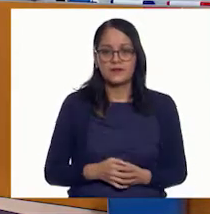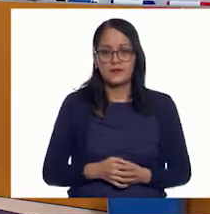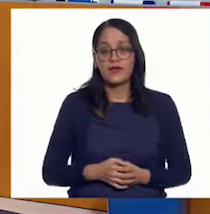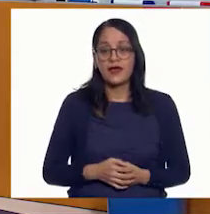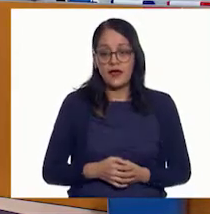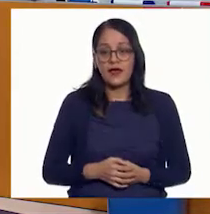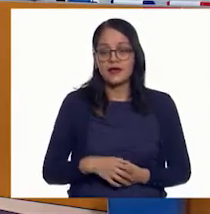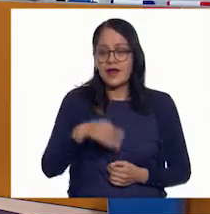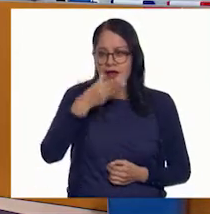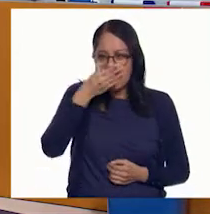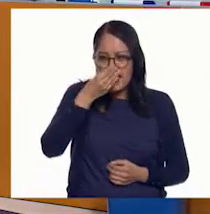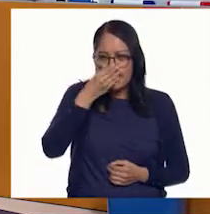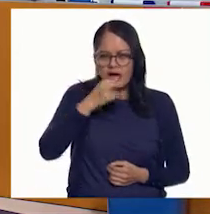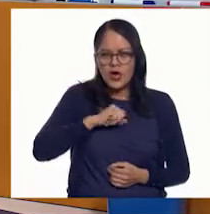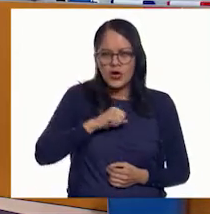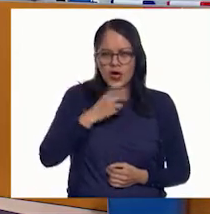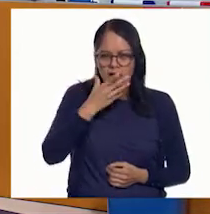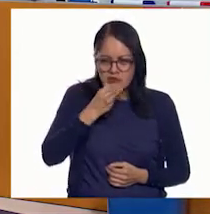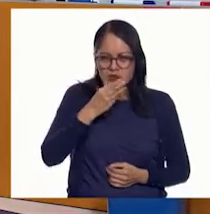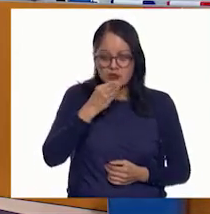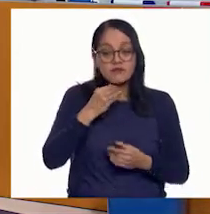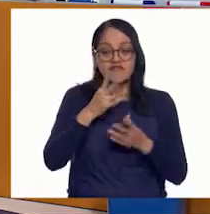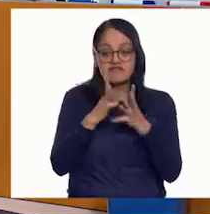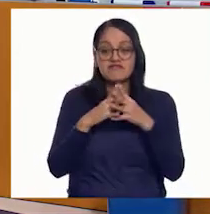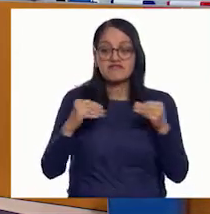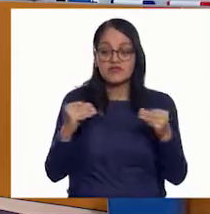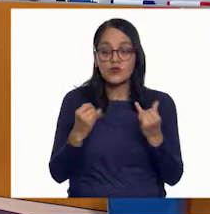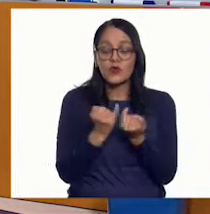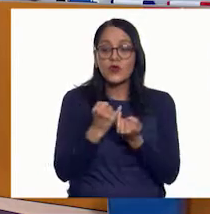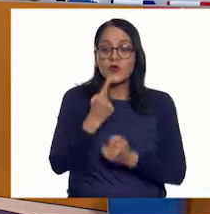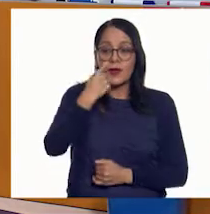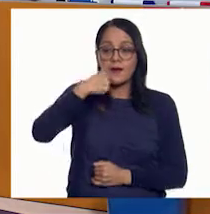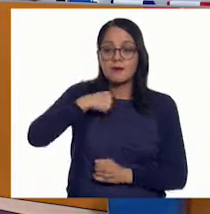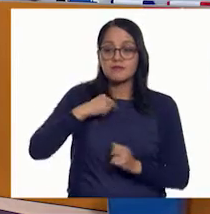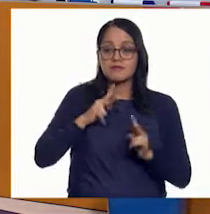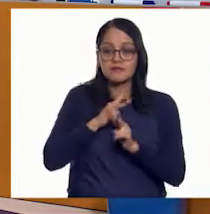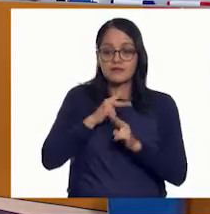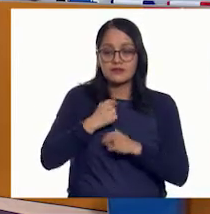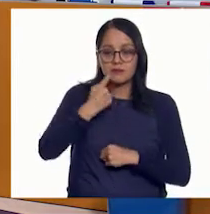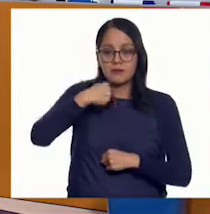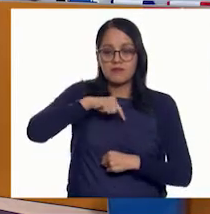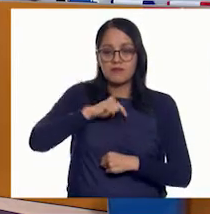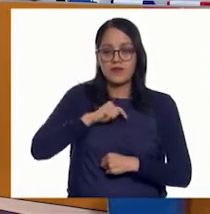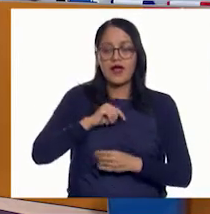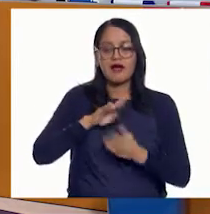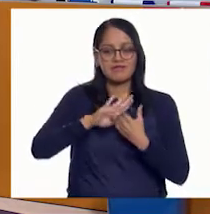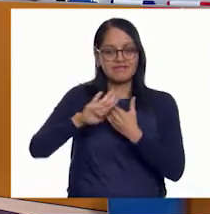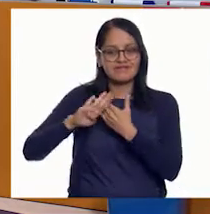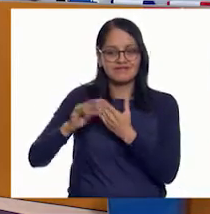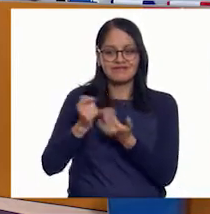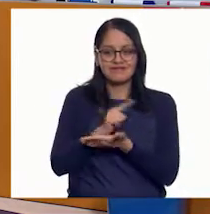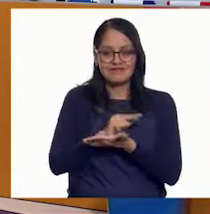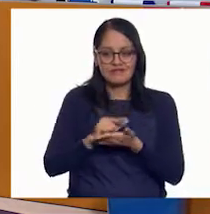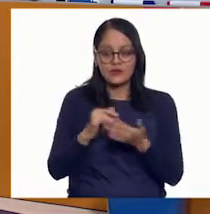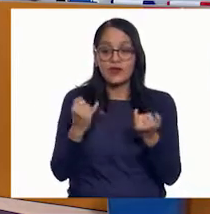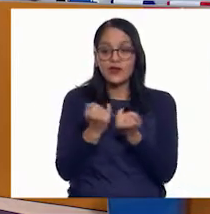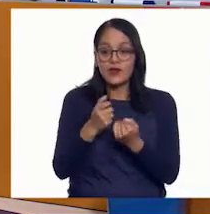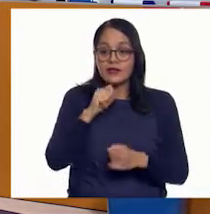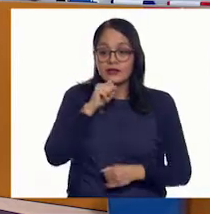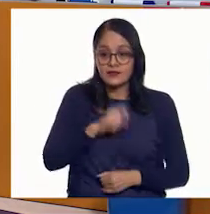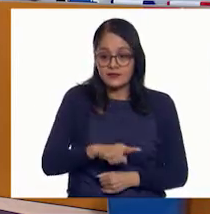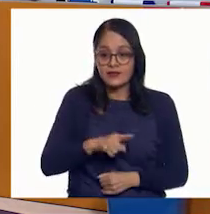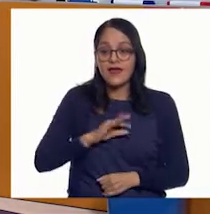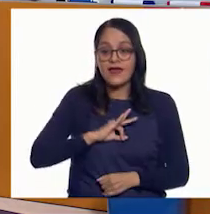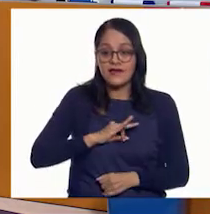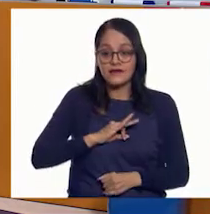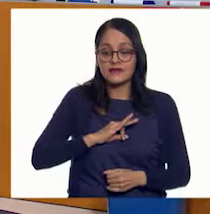aliviar resfriados y afecciones de las vías respiratorias. Su uso también como antiséptico y desinfectante es